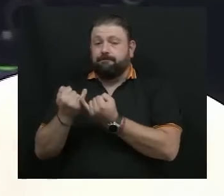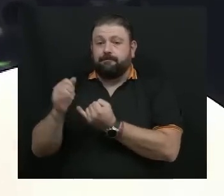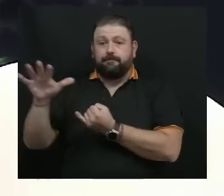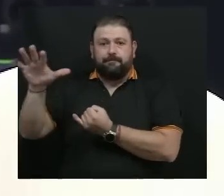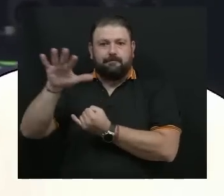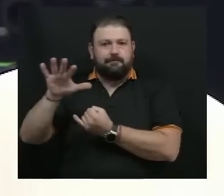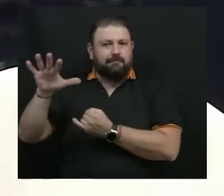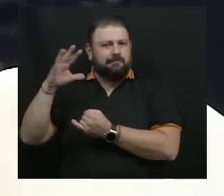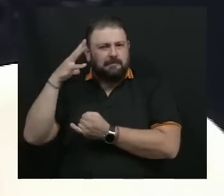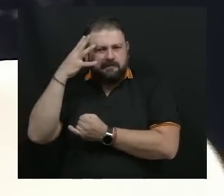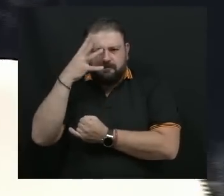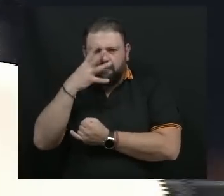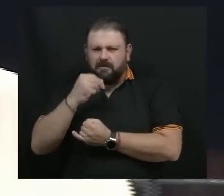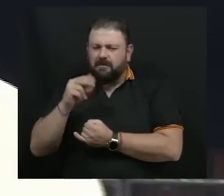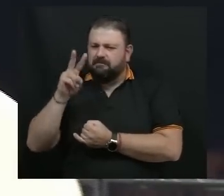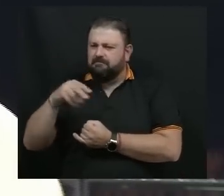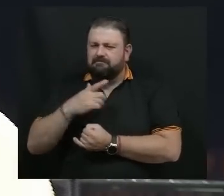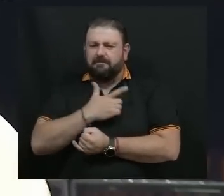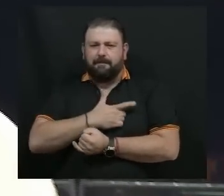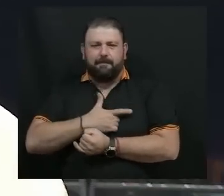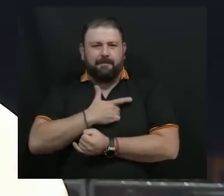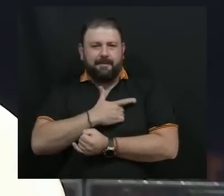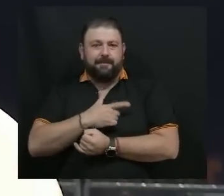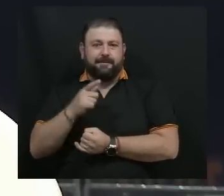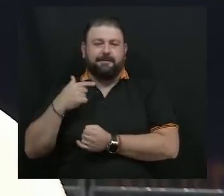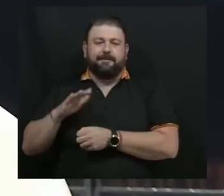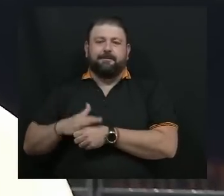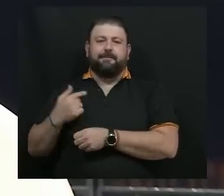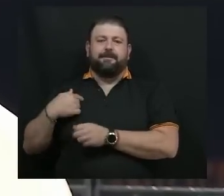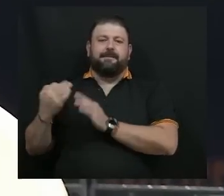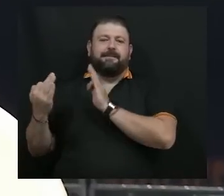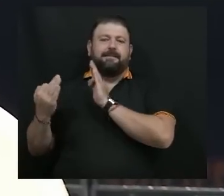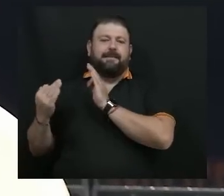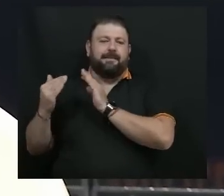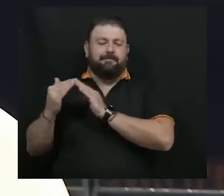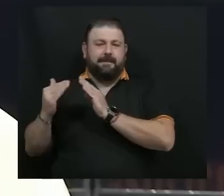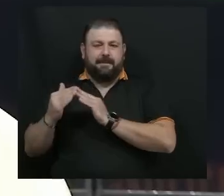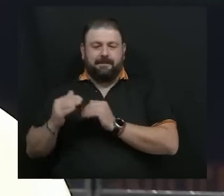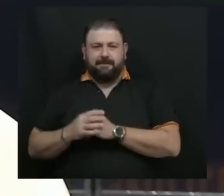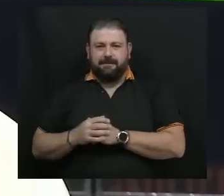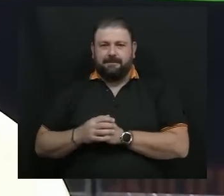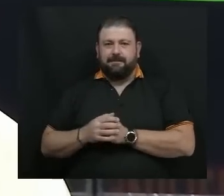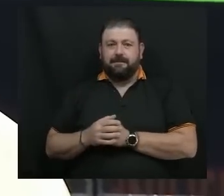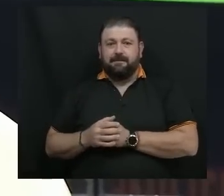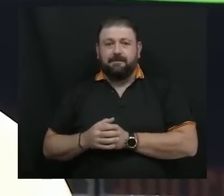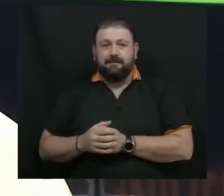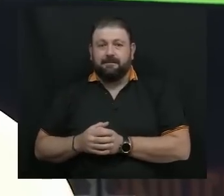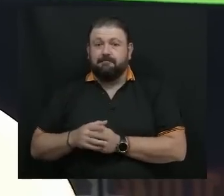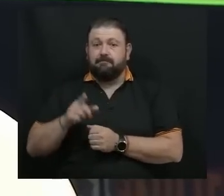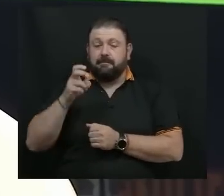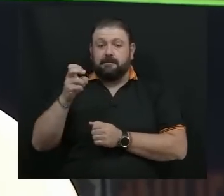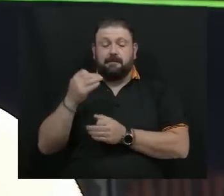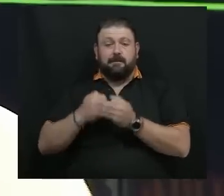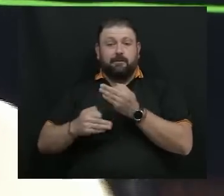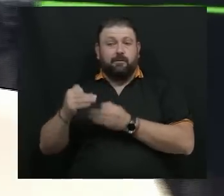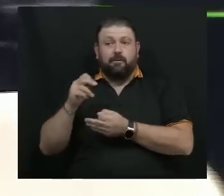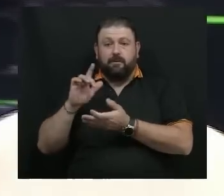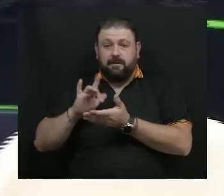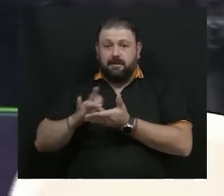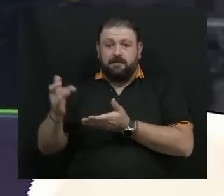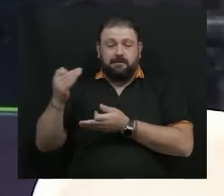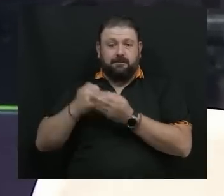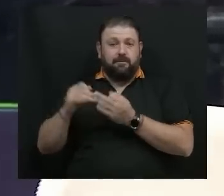Y no crean que voy a ver cómo están los productos, no. Y de ahí se exporta a todo Sudamérica. Seguimos, por